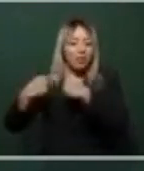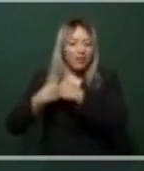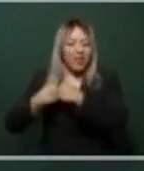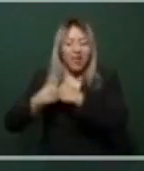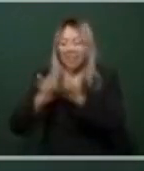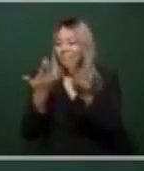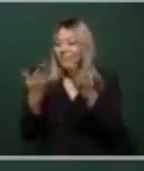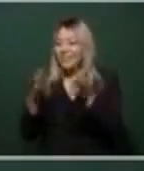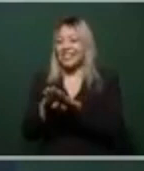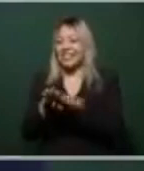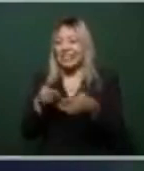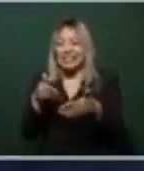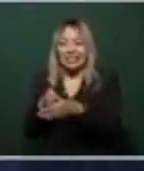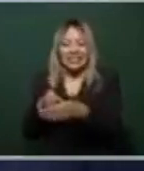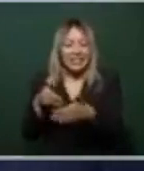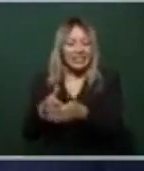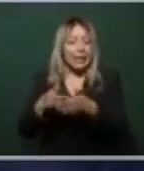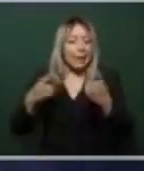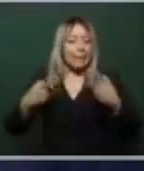pues es